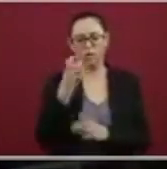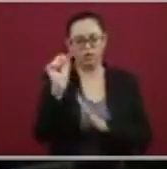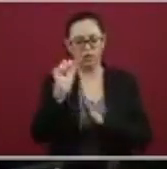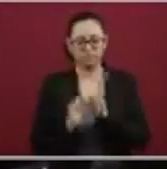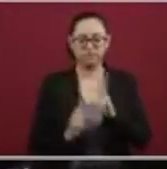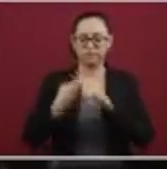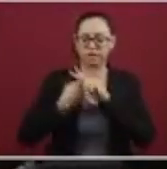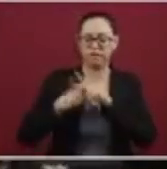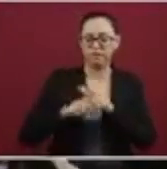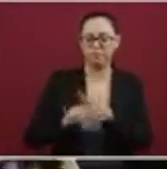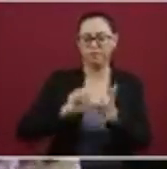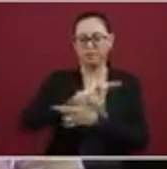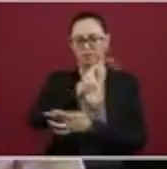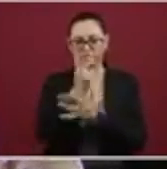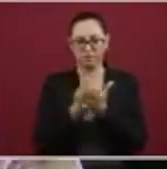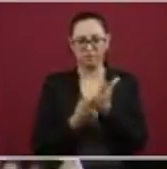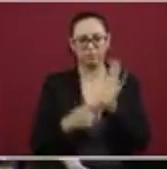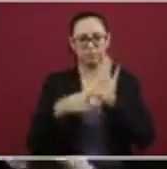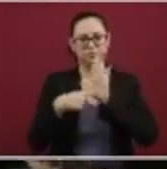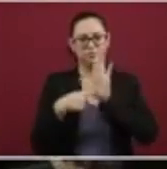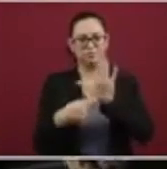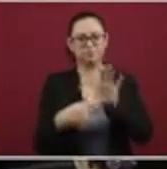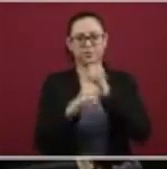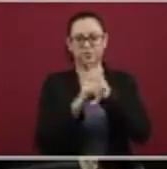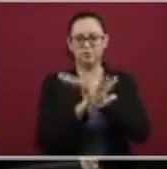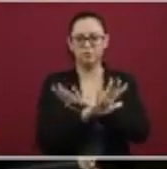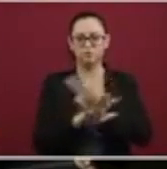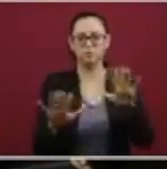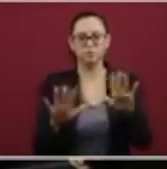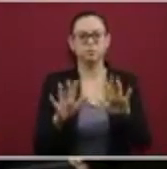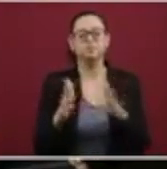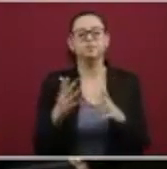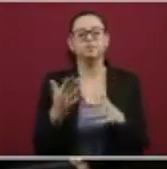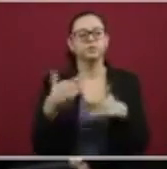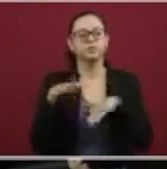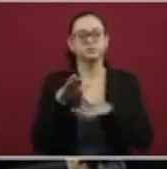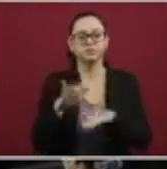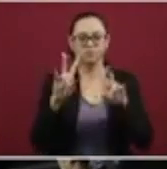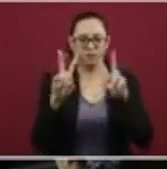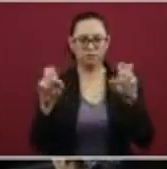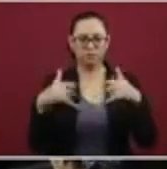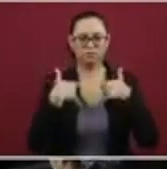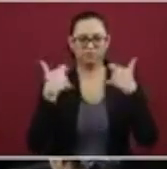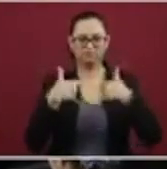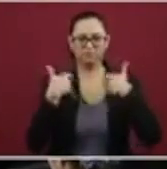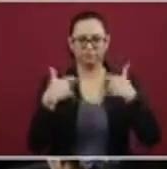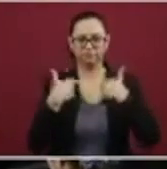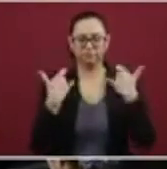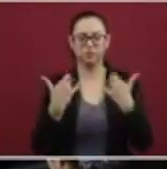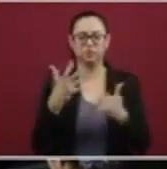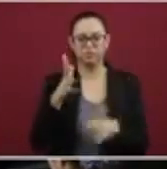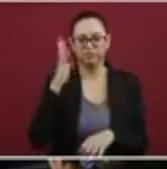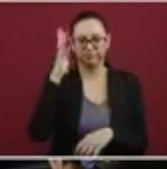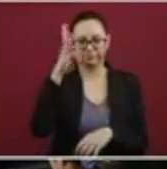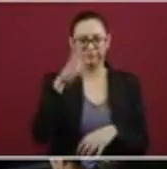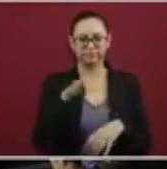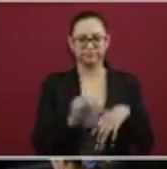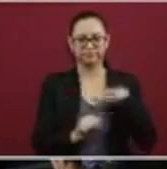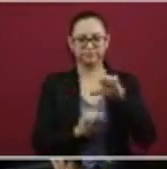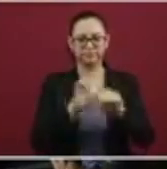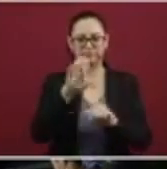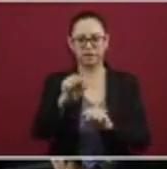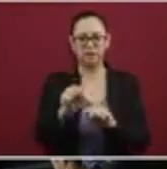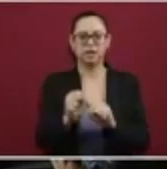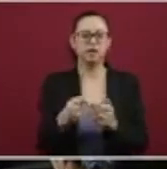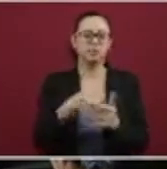haber iniciado el programa de Jóvenes Construyendo el Futuro. Este programa inició el